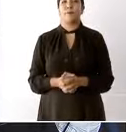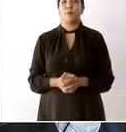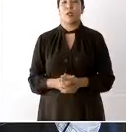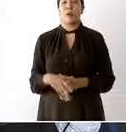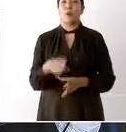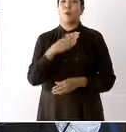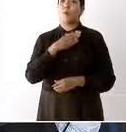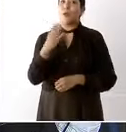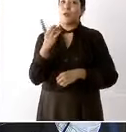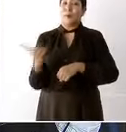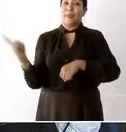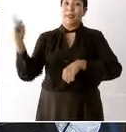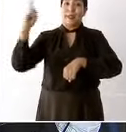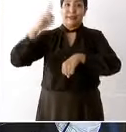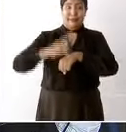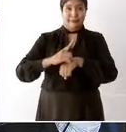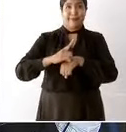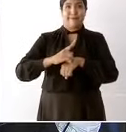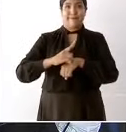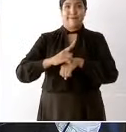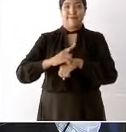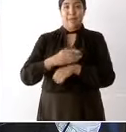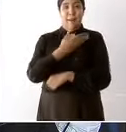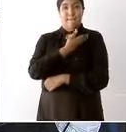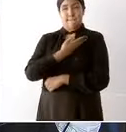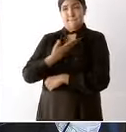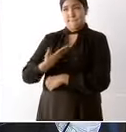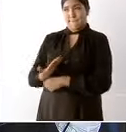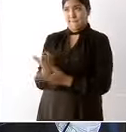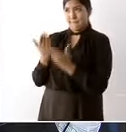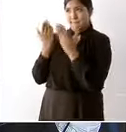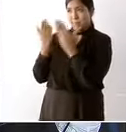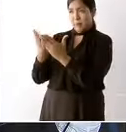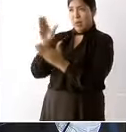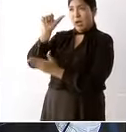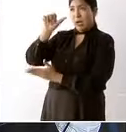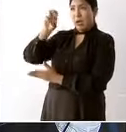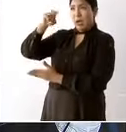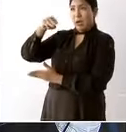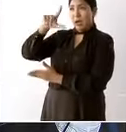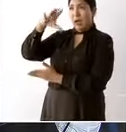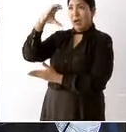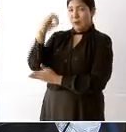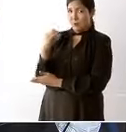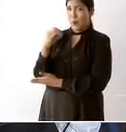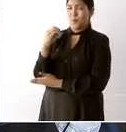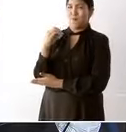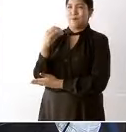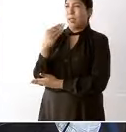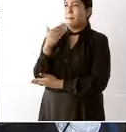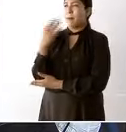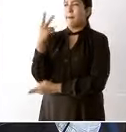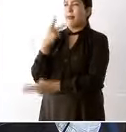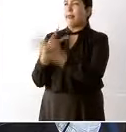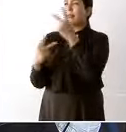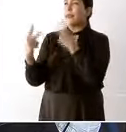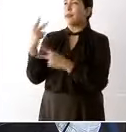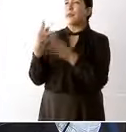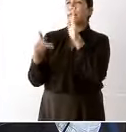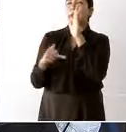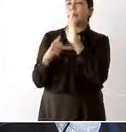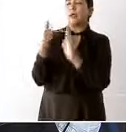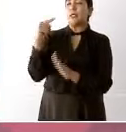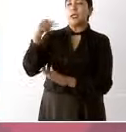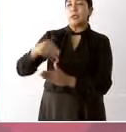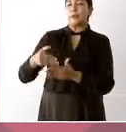Muy buenos días, señor presidente Andrés Manuel López Obrador, bienvenido de nuevo a este